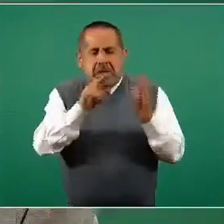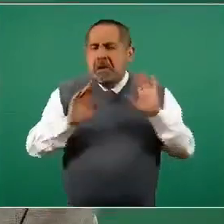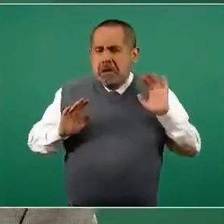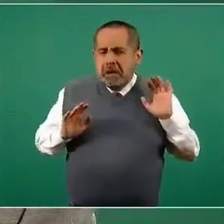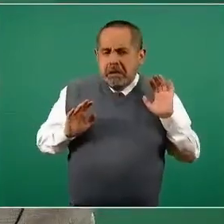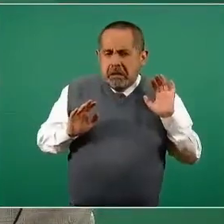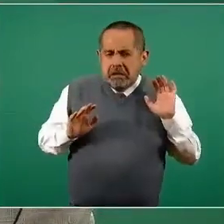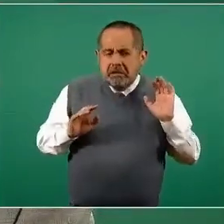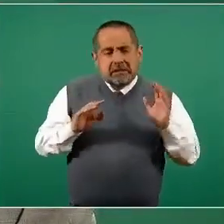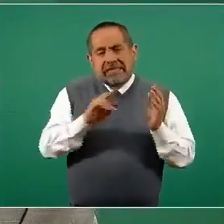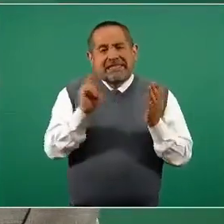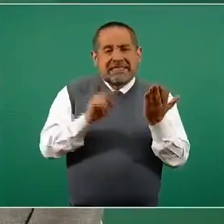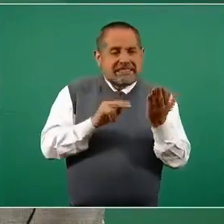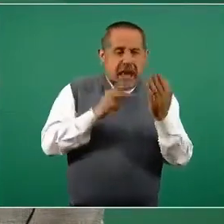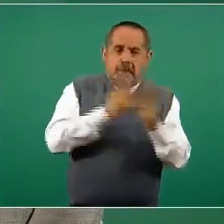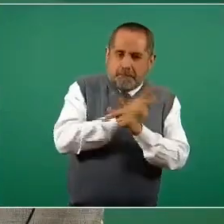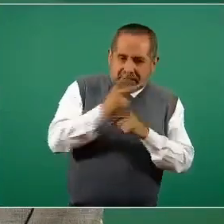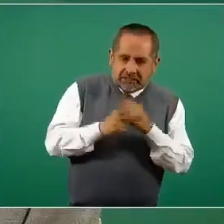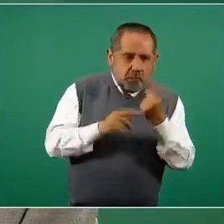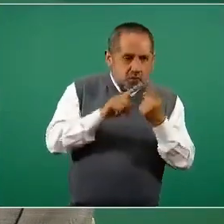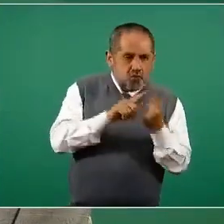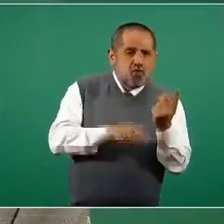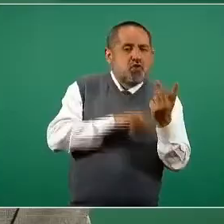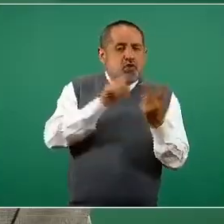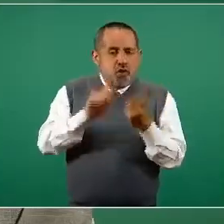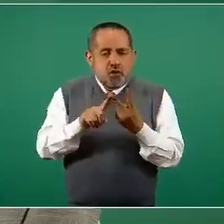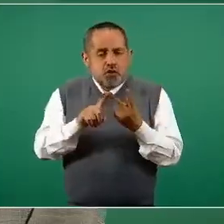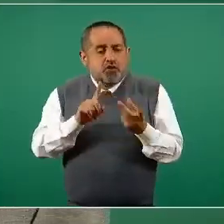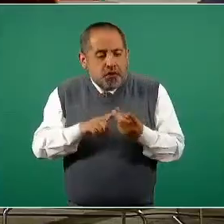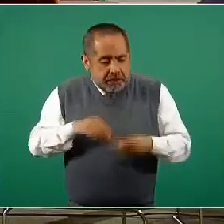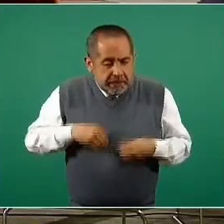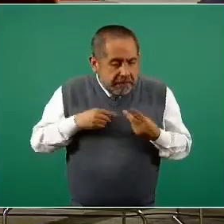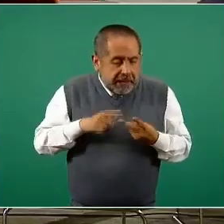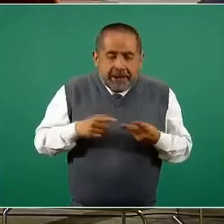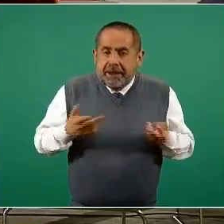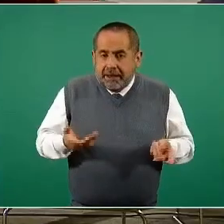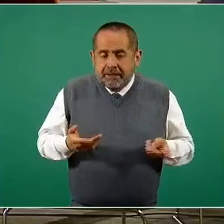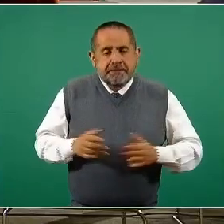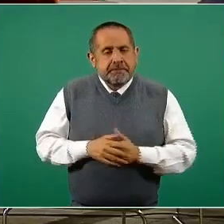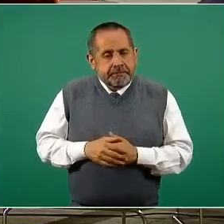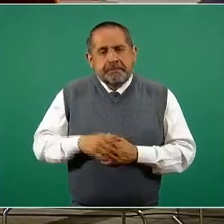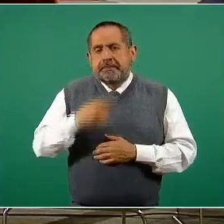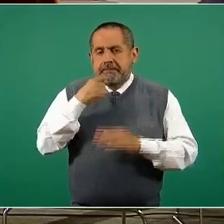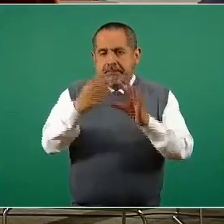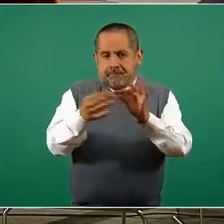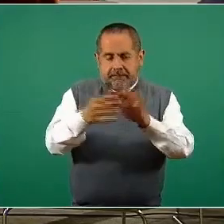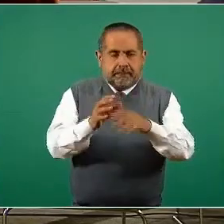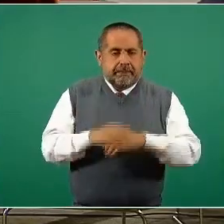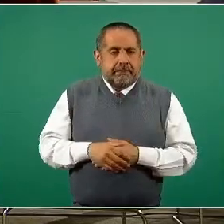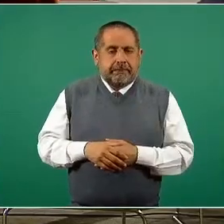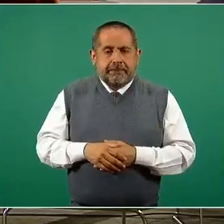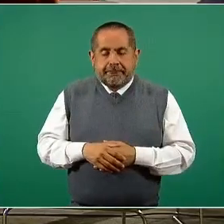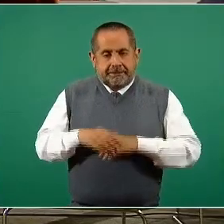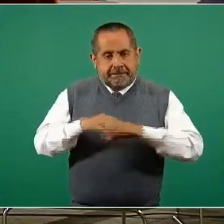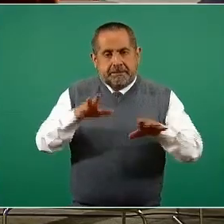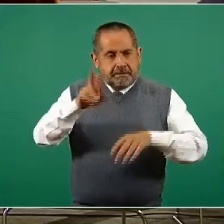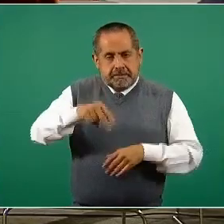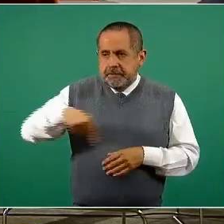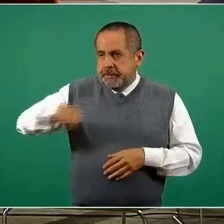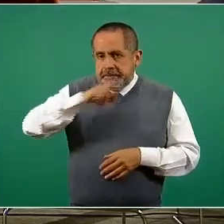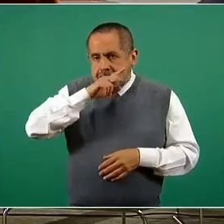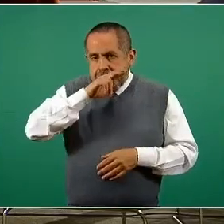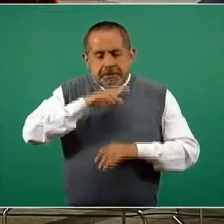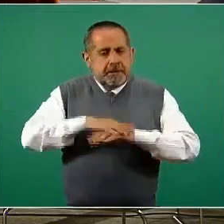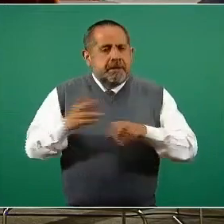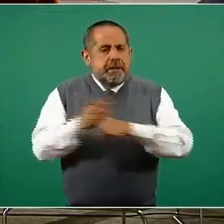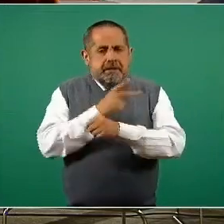se necesitarán otros elementos para verificar el domicilio. Ahora, habiendo dicho lo anterior, manifiesto aquí una preocupación